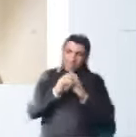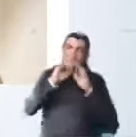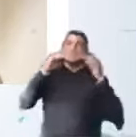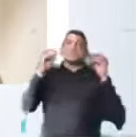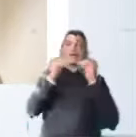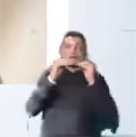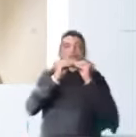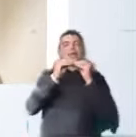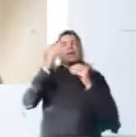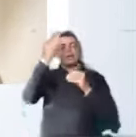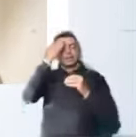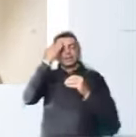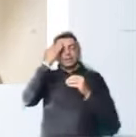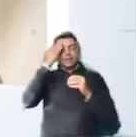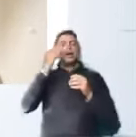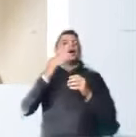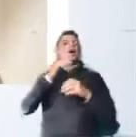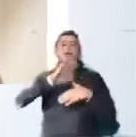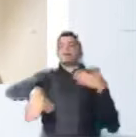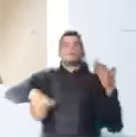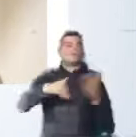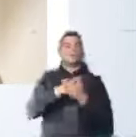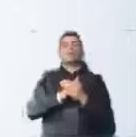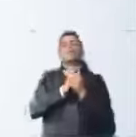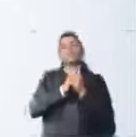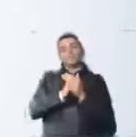todo vino nuevamente del murciélago.